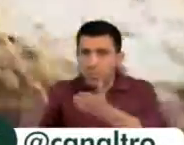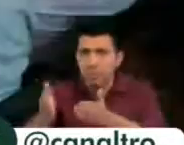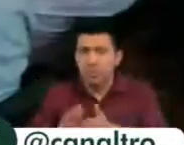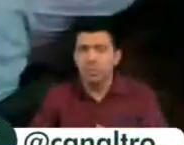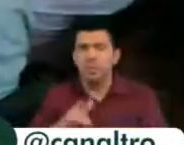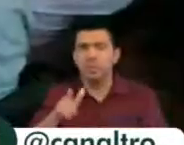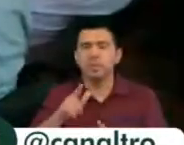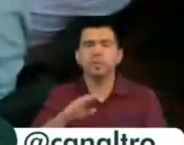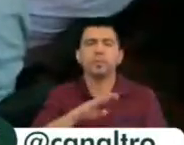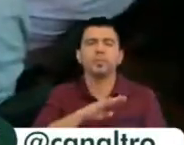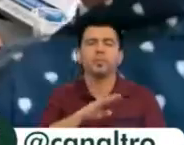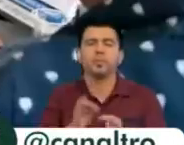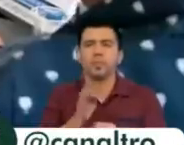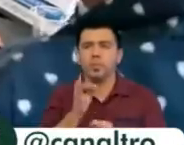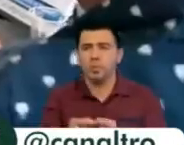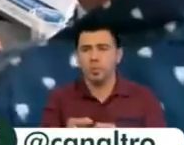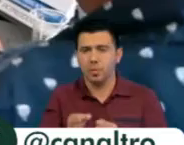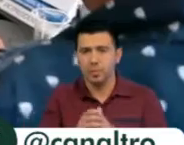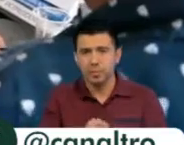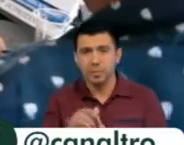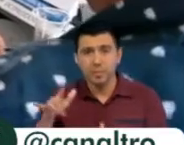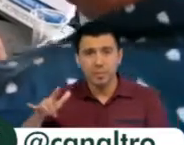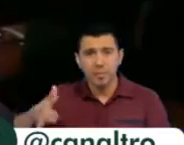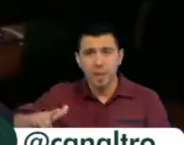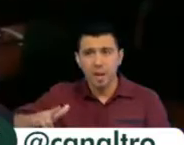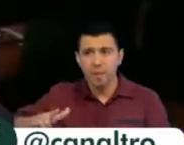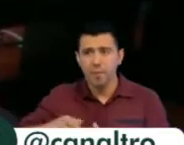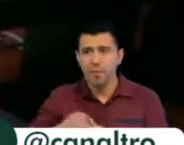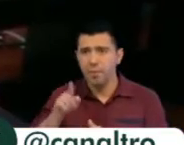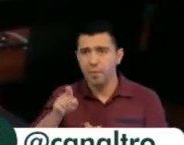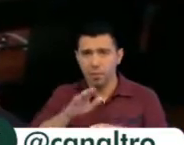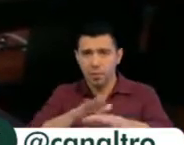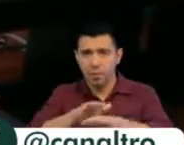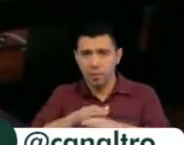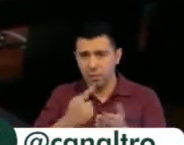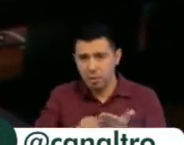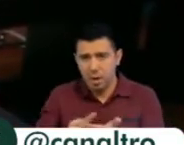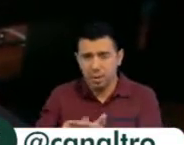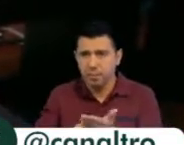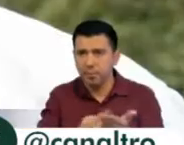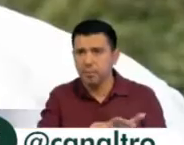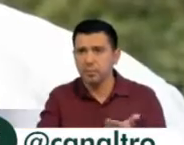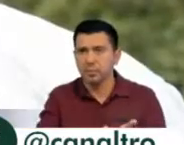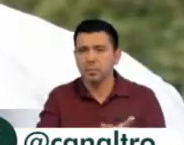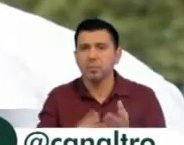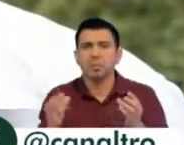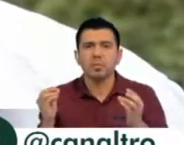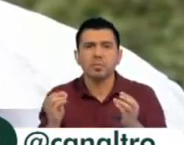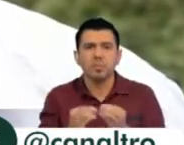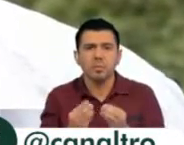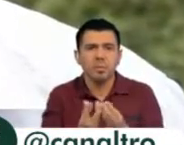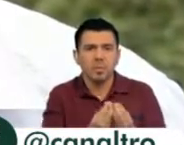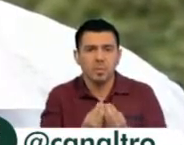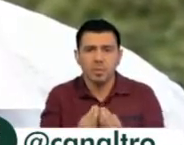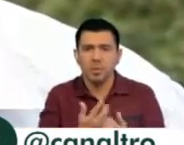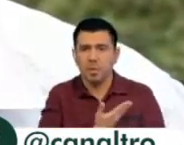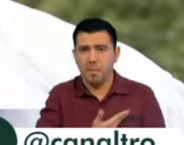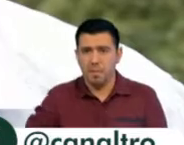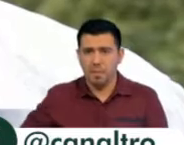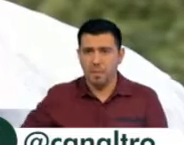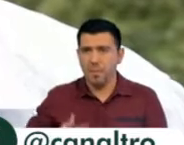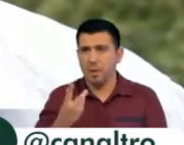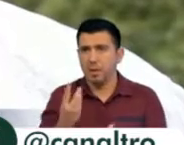Consejo Municipal de California organizó una reunión para conciliar la problemática existente. Una de las preocupaciones como presidente del